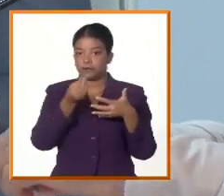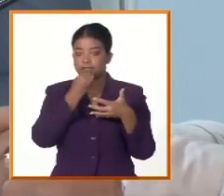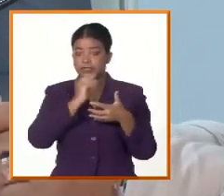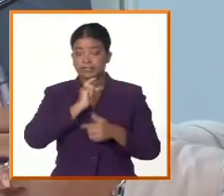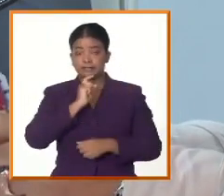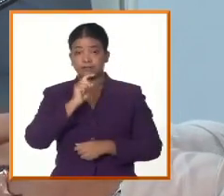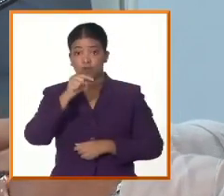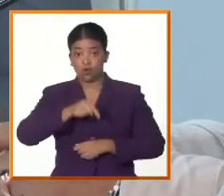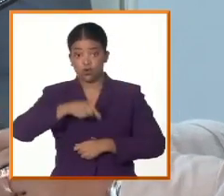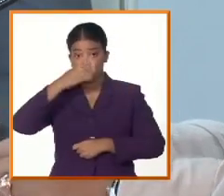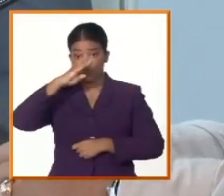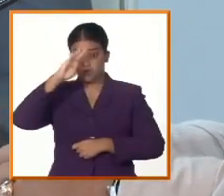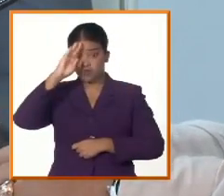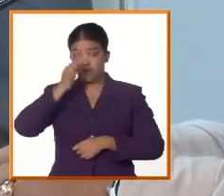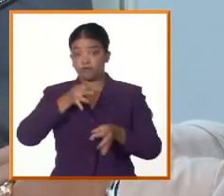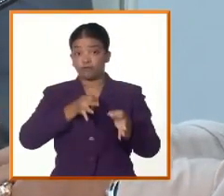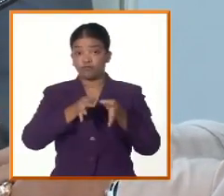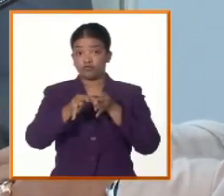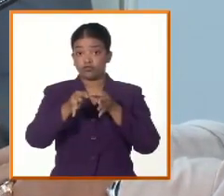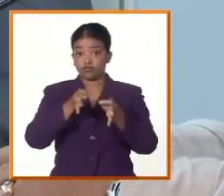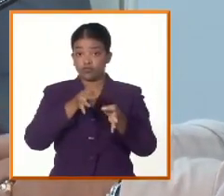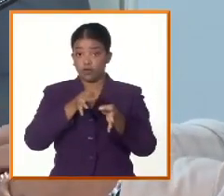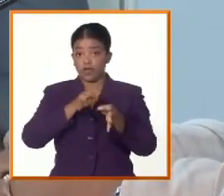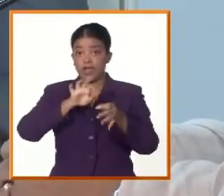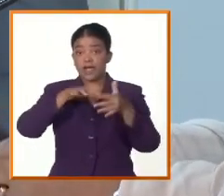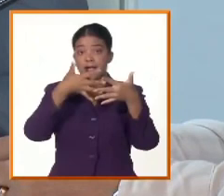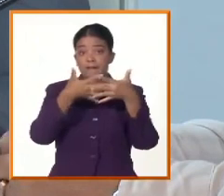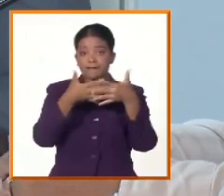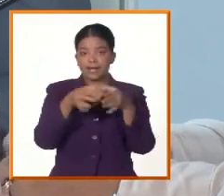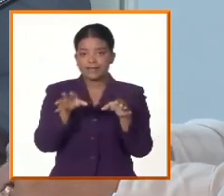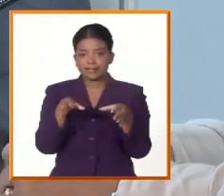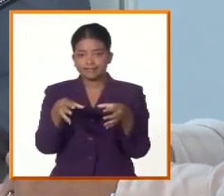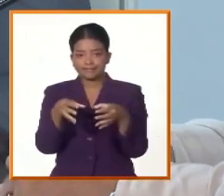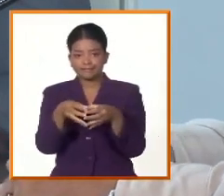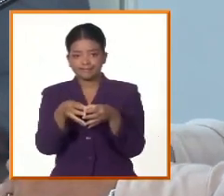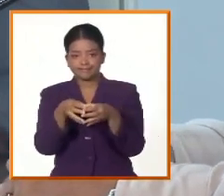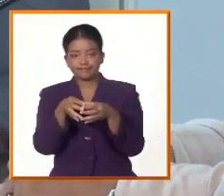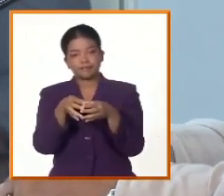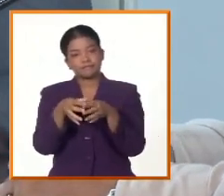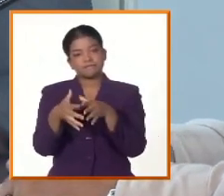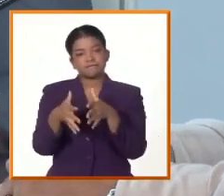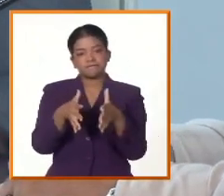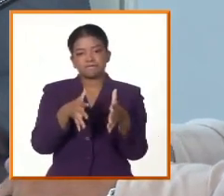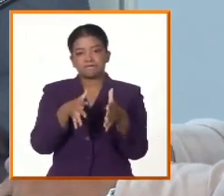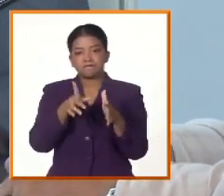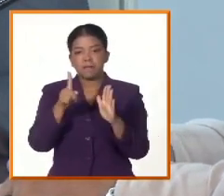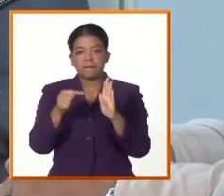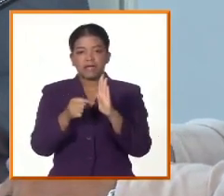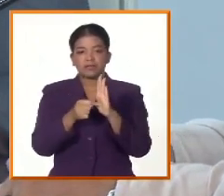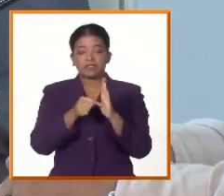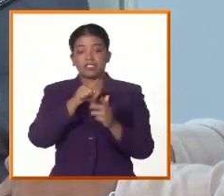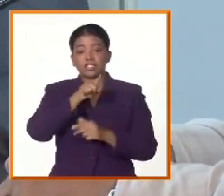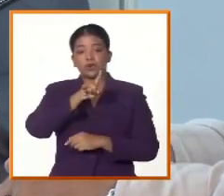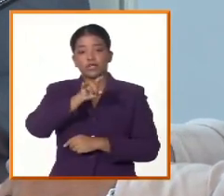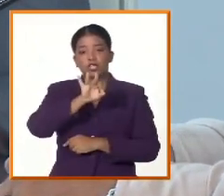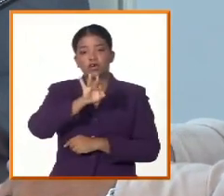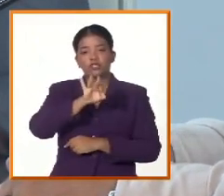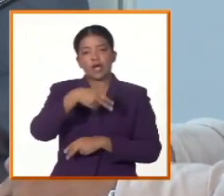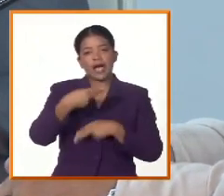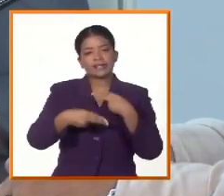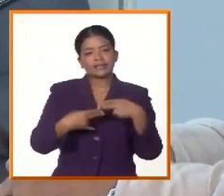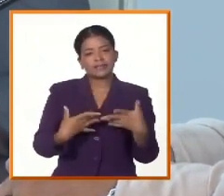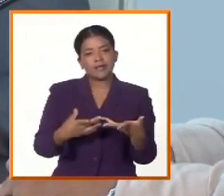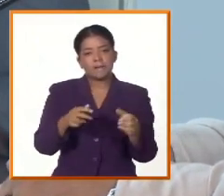844 mi hijo pequeña y medianas empresas privadas de ellas Randy 198 se dedican a la actividad de panadería